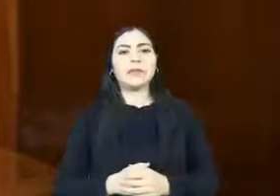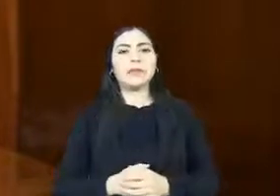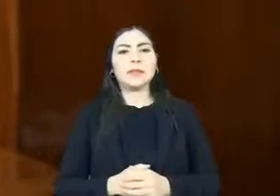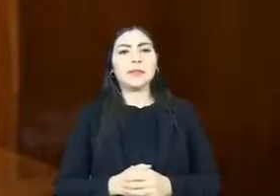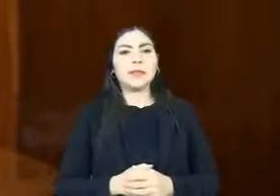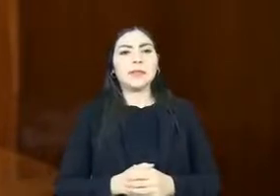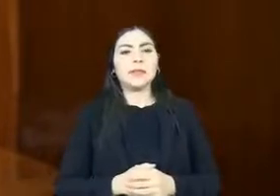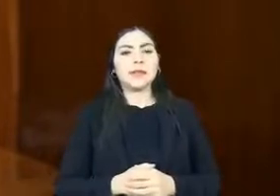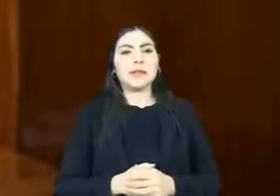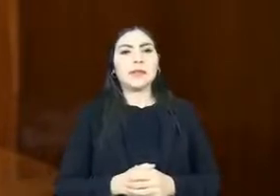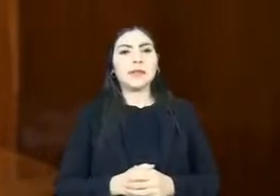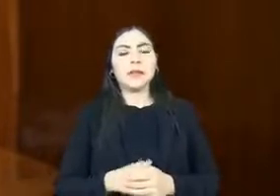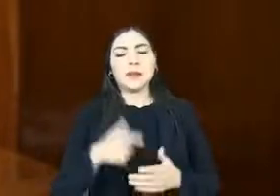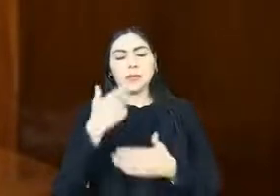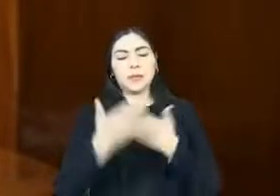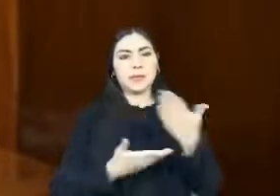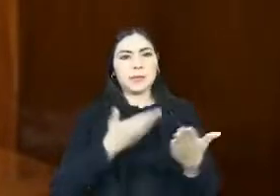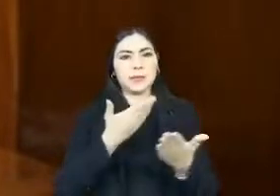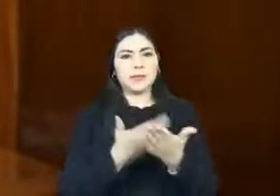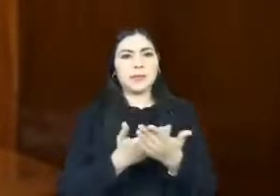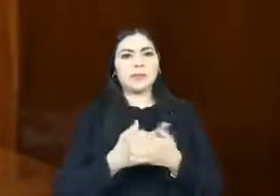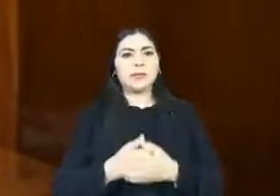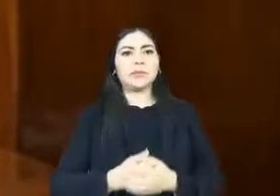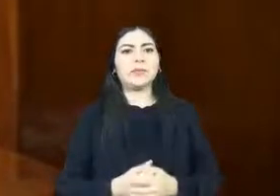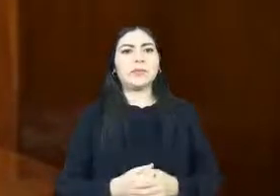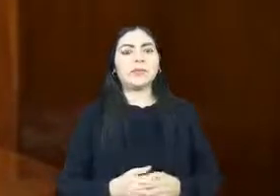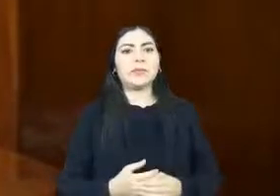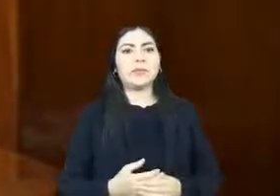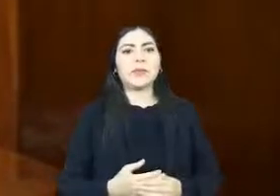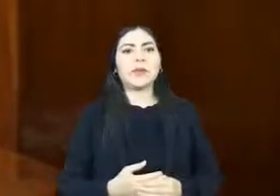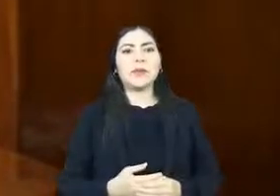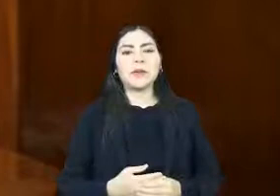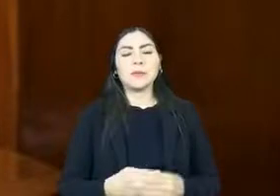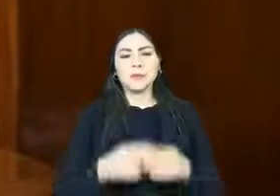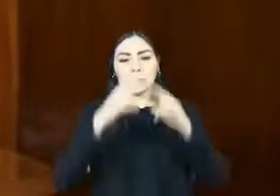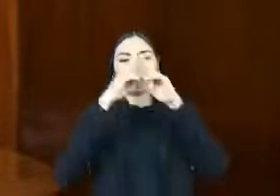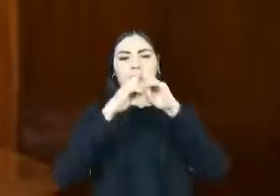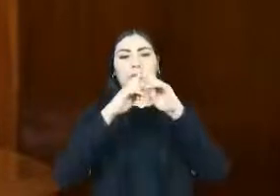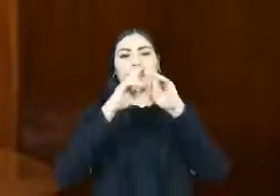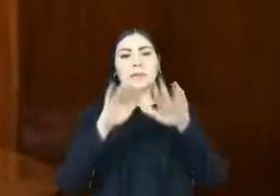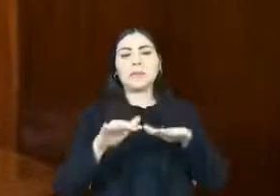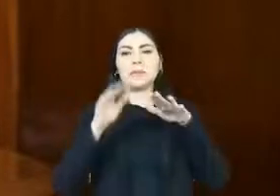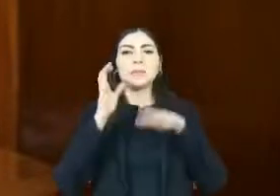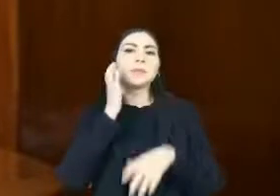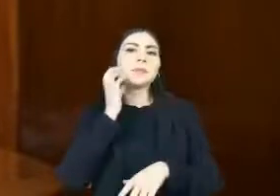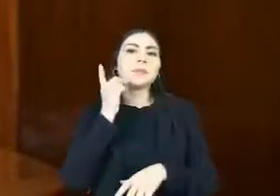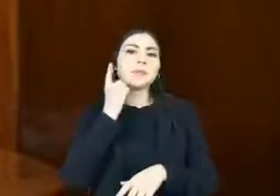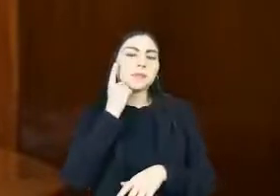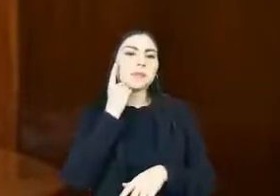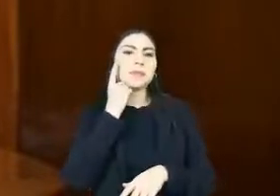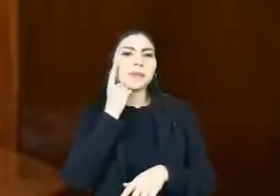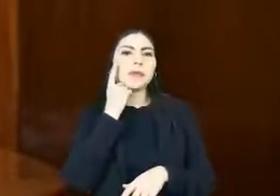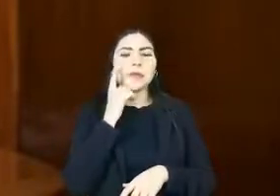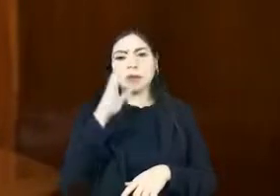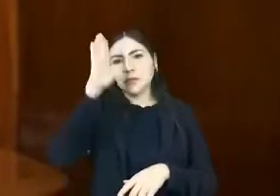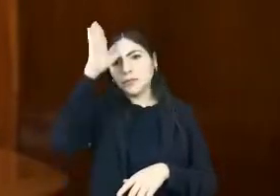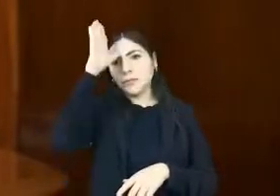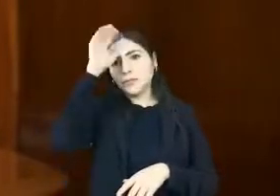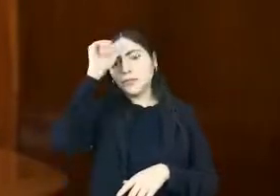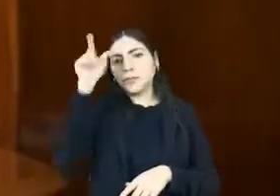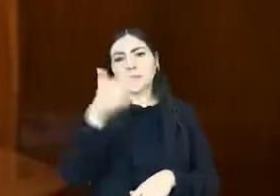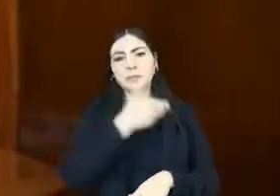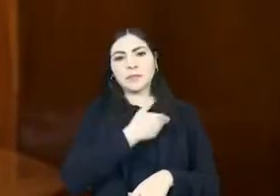al dictamen honorable asamblea por acuerdo de la presidencia de la legislatura